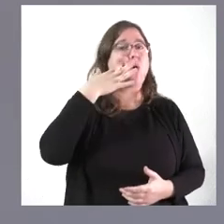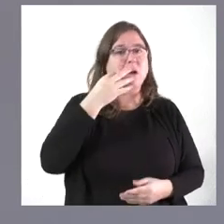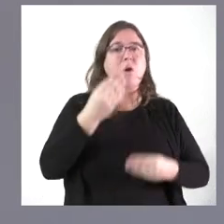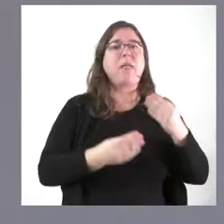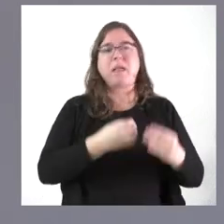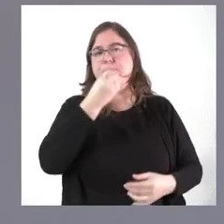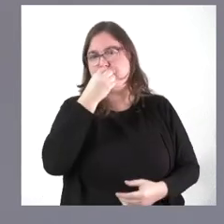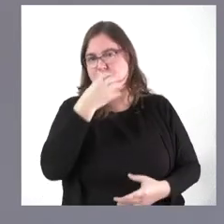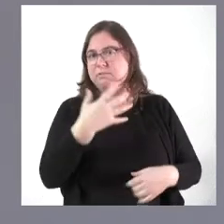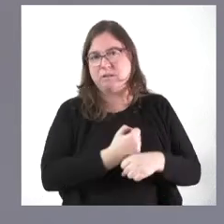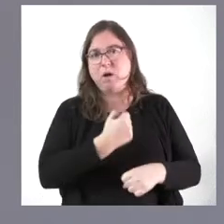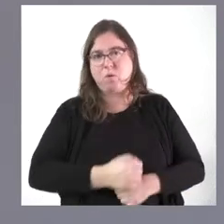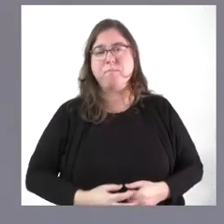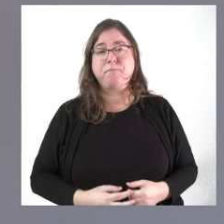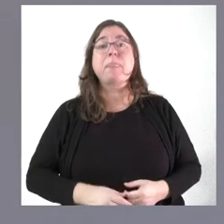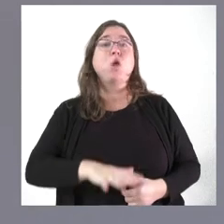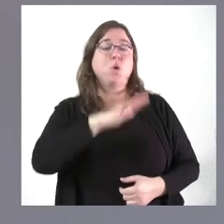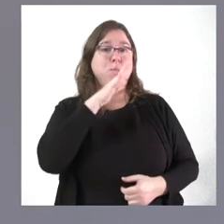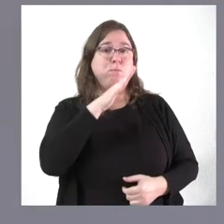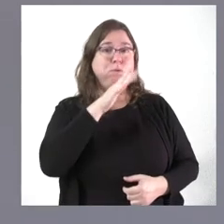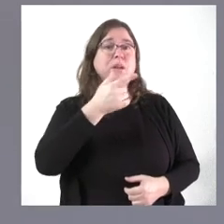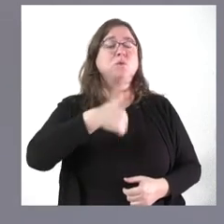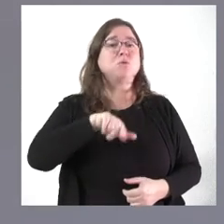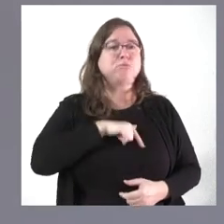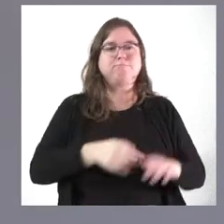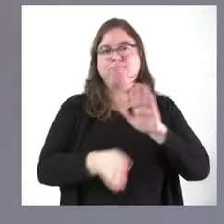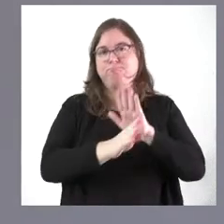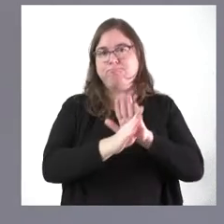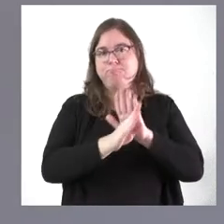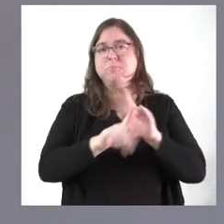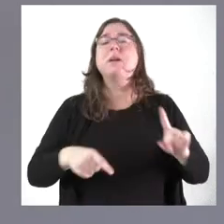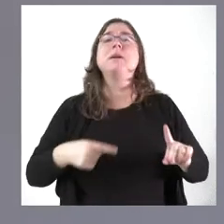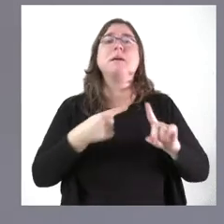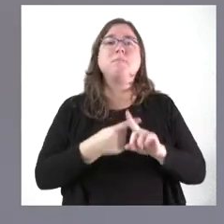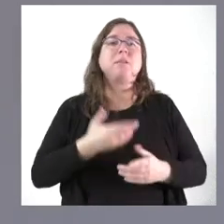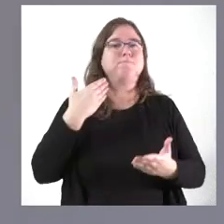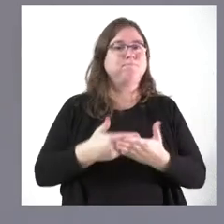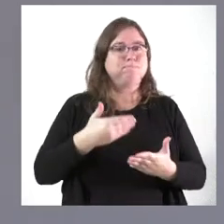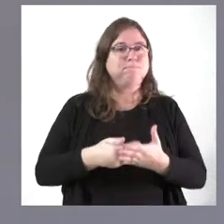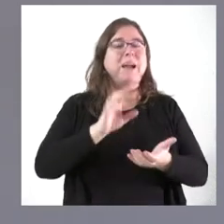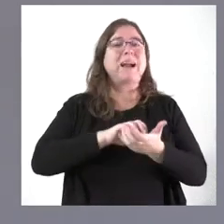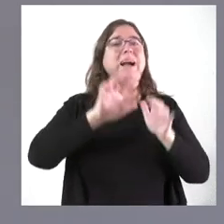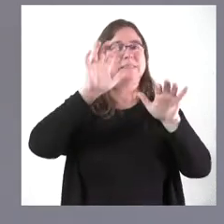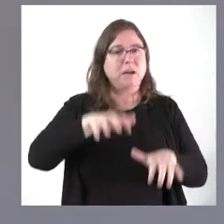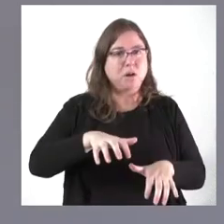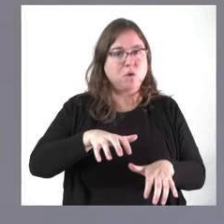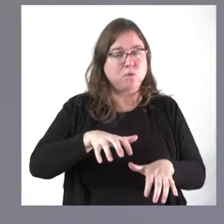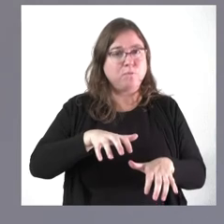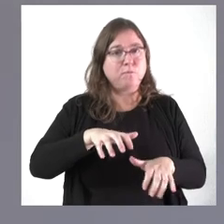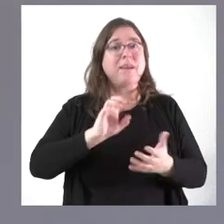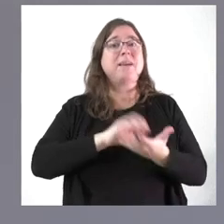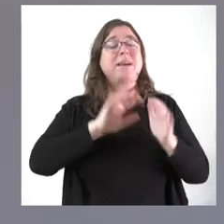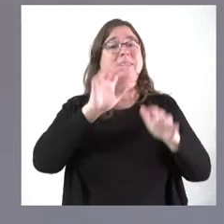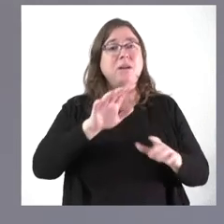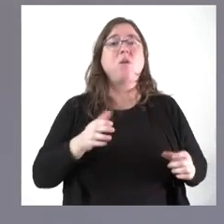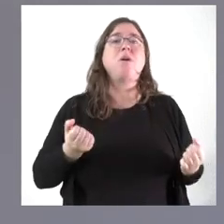una buena labor En ese sentido en eso vamos a seguir incidiendo y sobre todo porque hemos demostrado que en Castilla y León en contra de